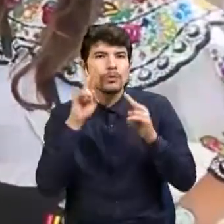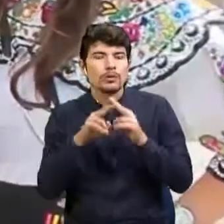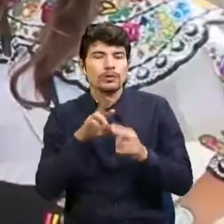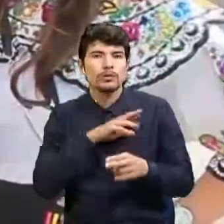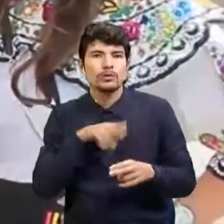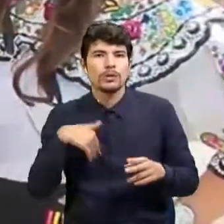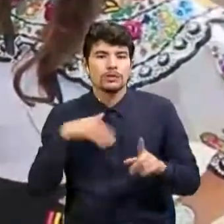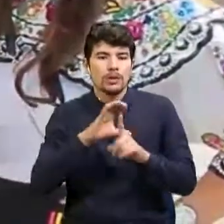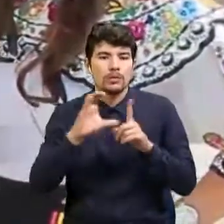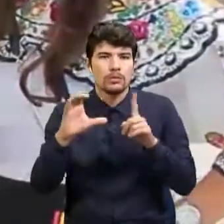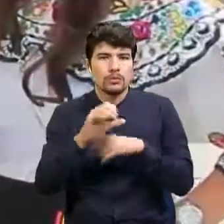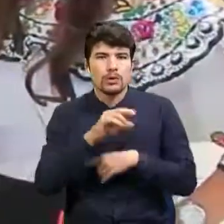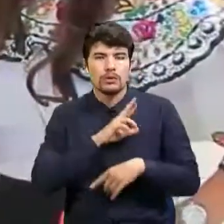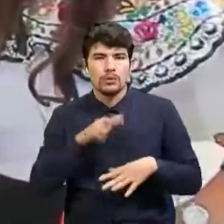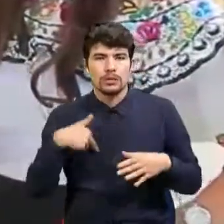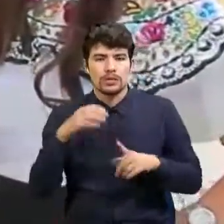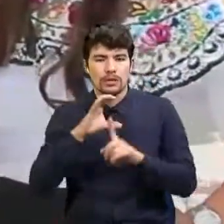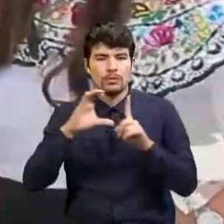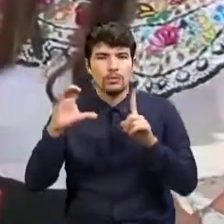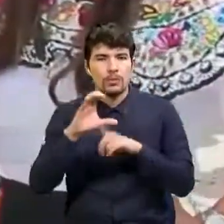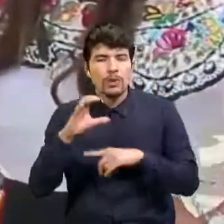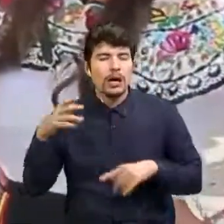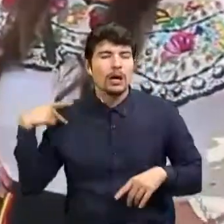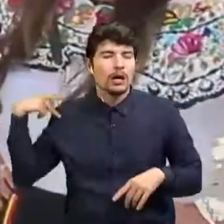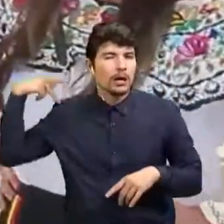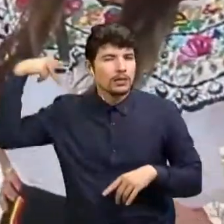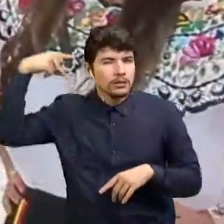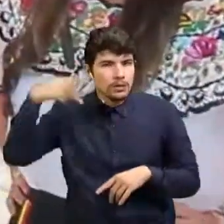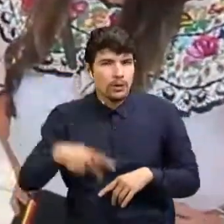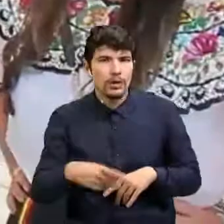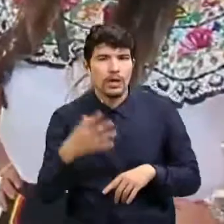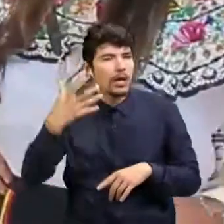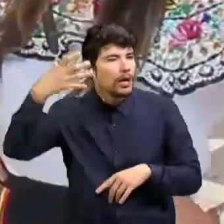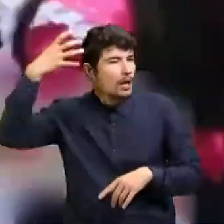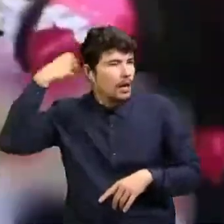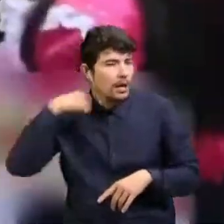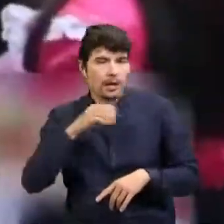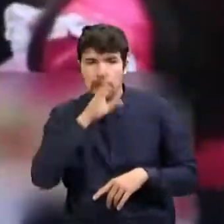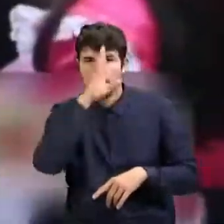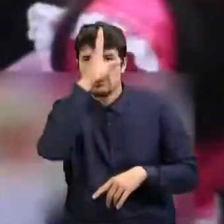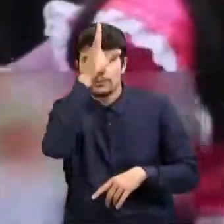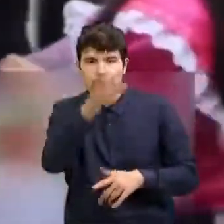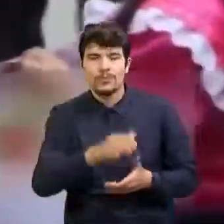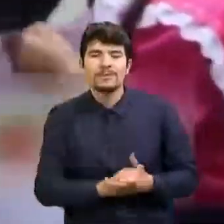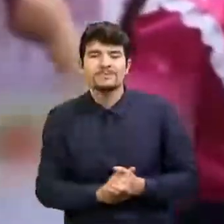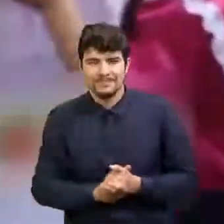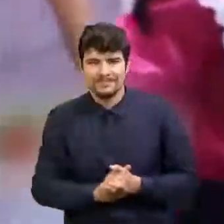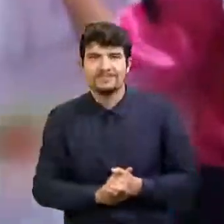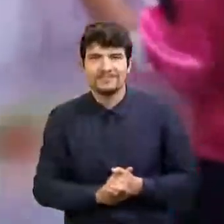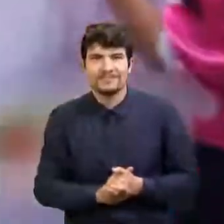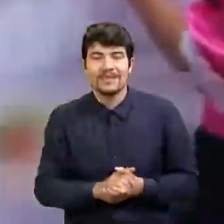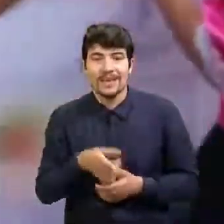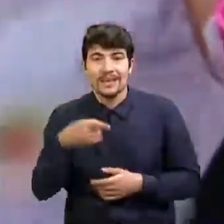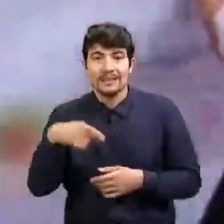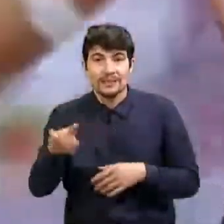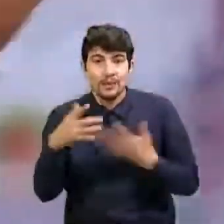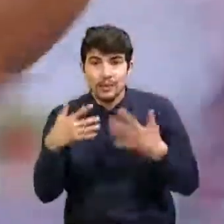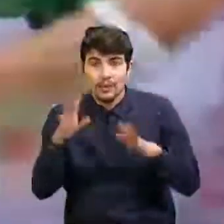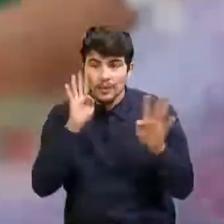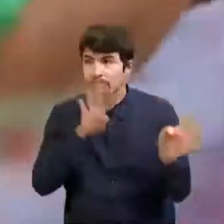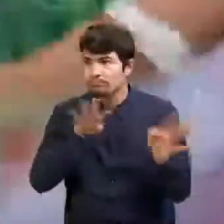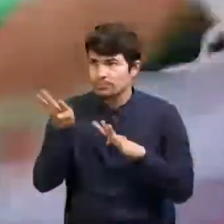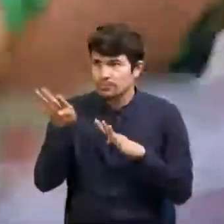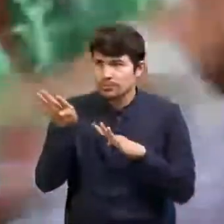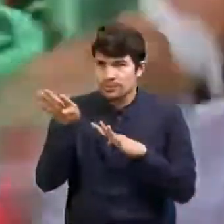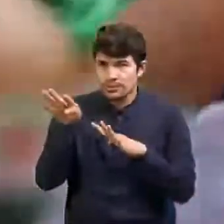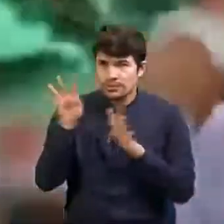cultura, nuestro folclor, nuestra historia, nuestras tradiciones, nuestras costumbres. Una de las carrozas que conquistaron la atención de